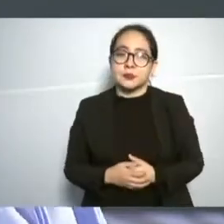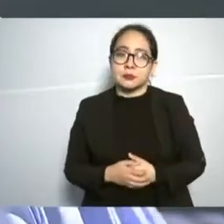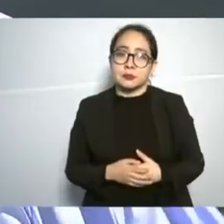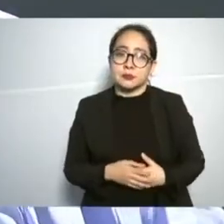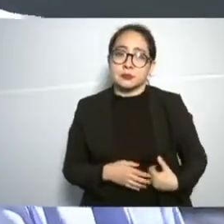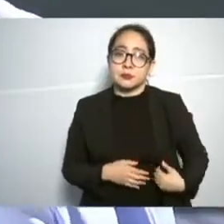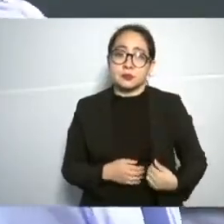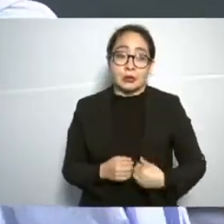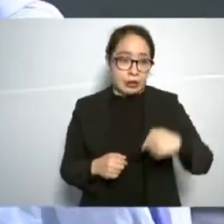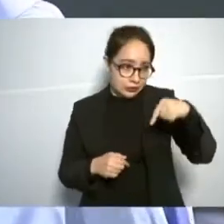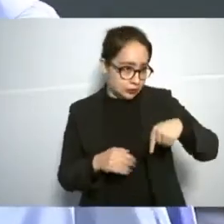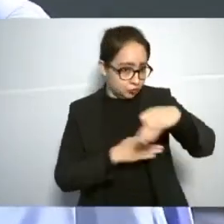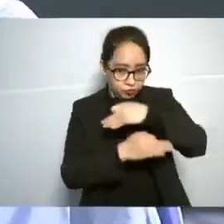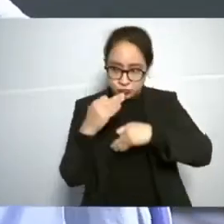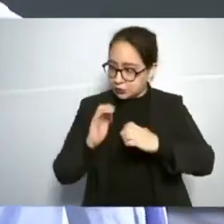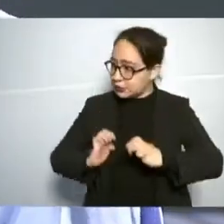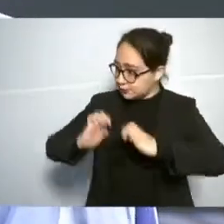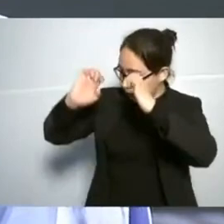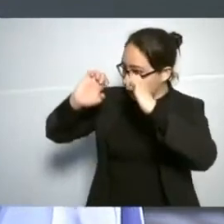todas estas instalaciones,